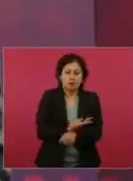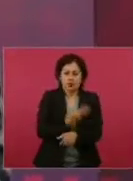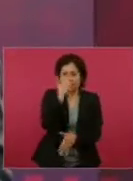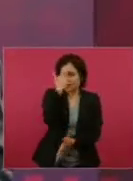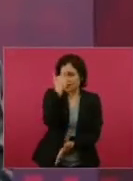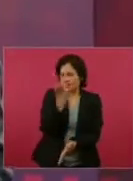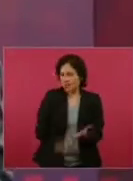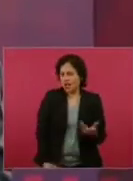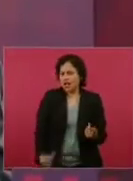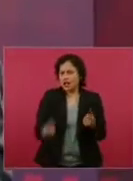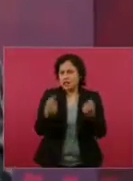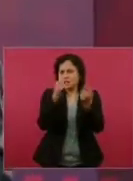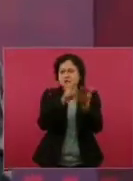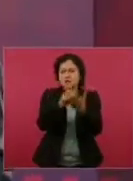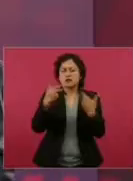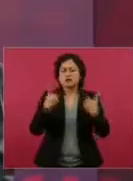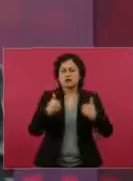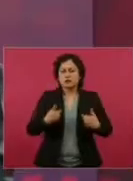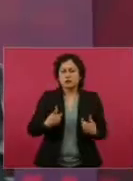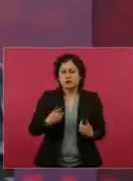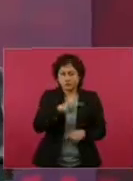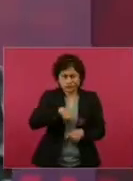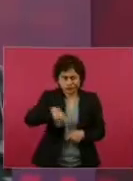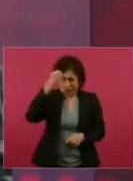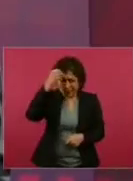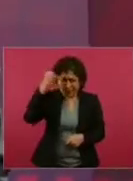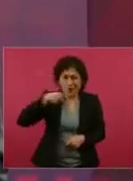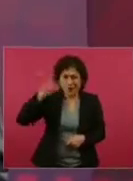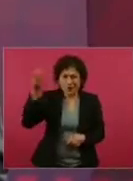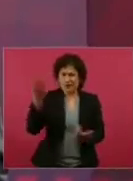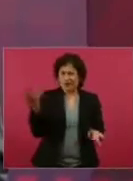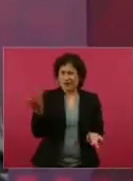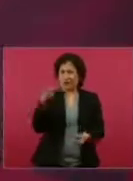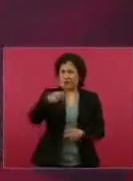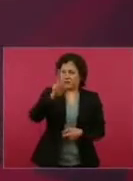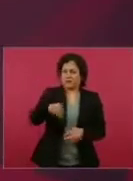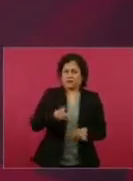¿Quién era el principal violador de los derechos humanos en México?